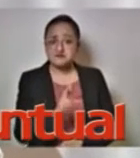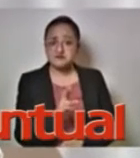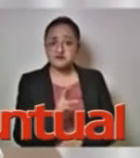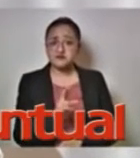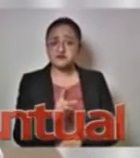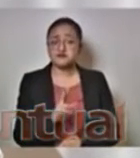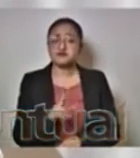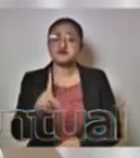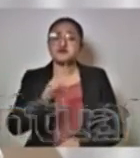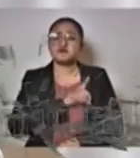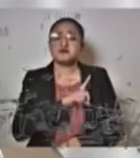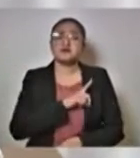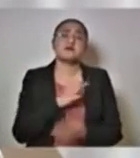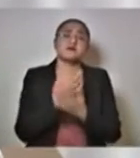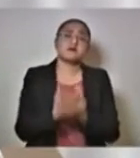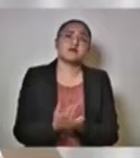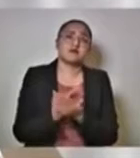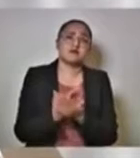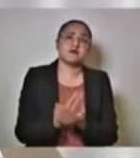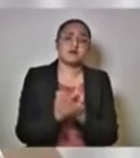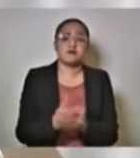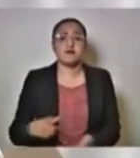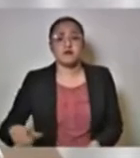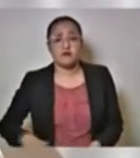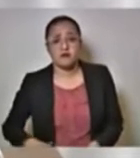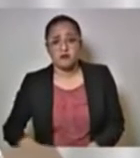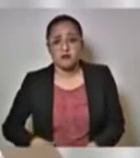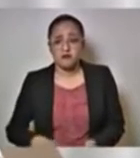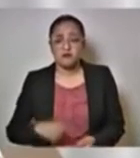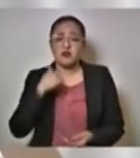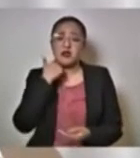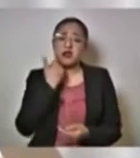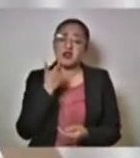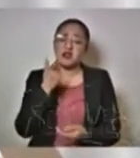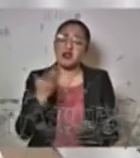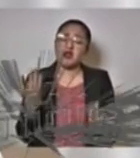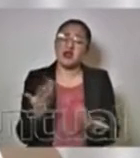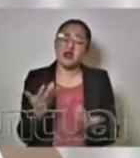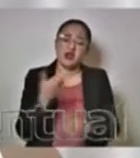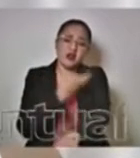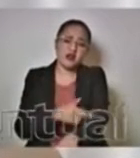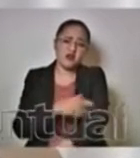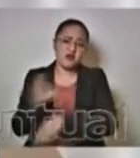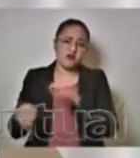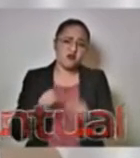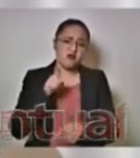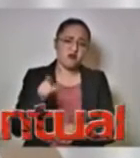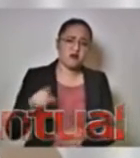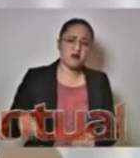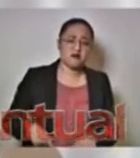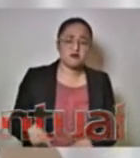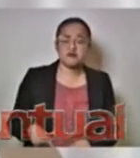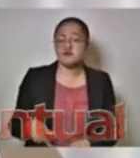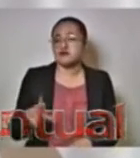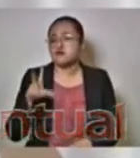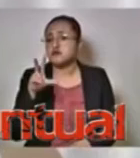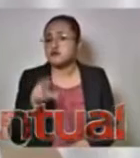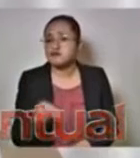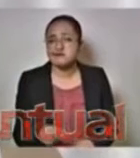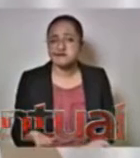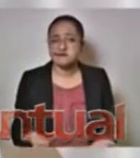y que sólo espera que los gobiernos les resuelvan sus problemas no no va bien